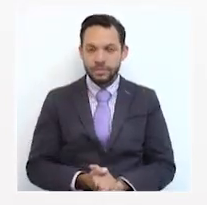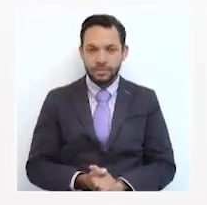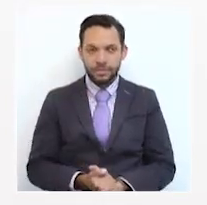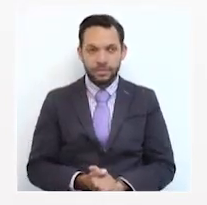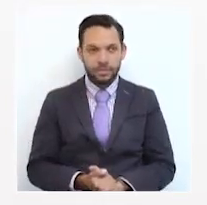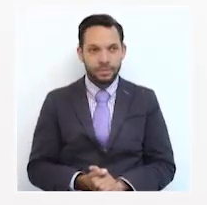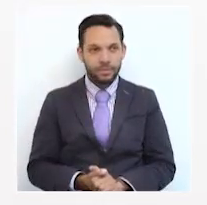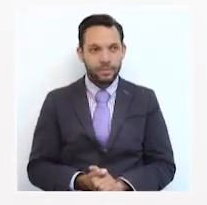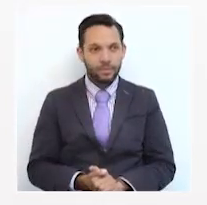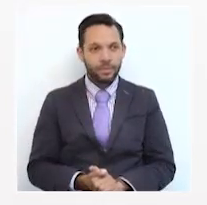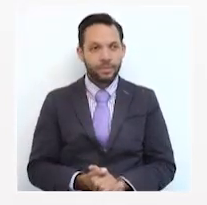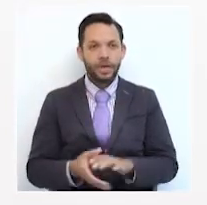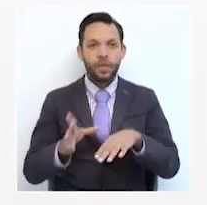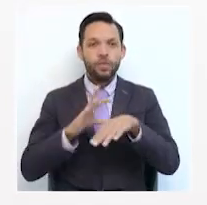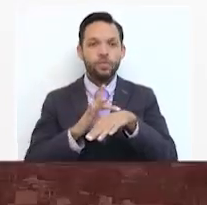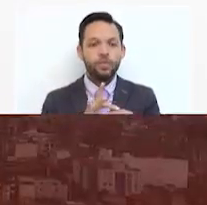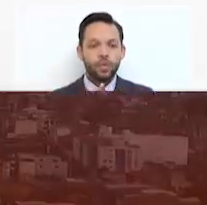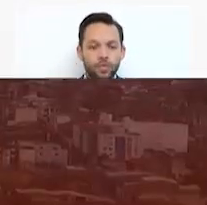rojitas